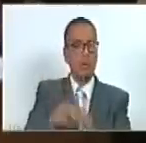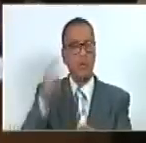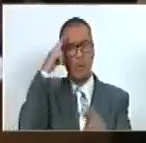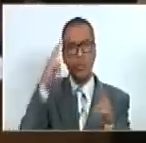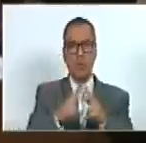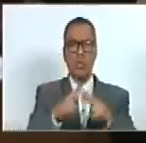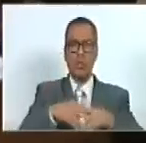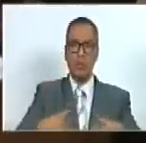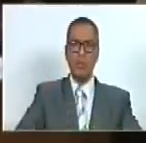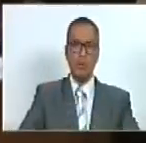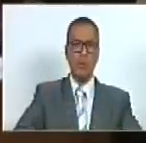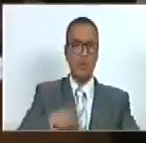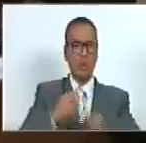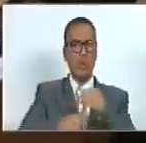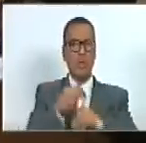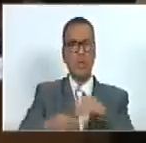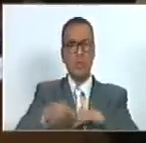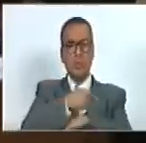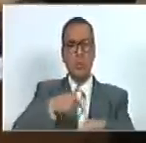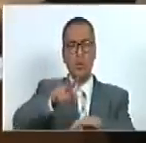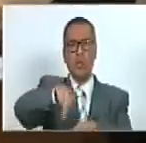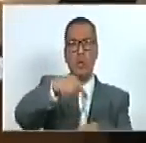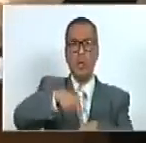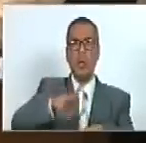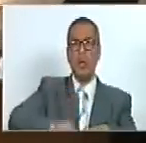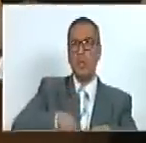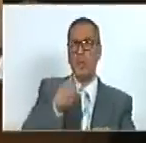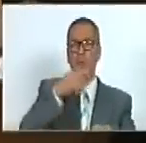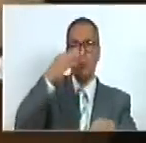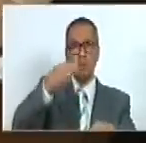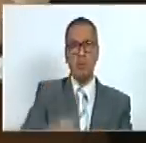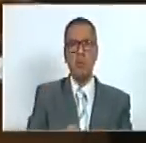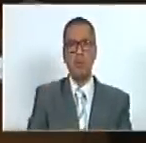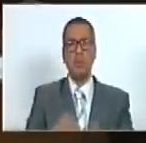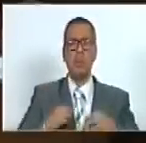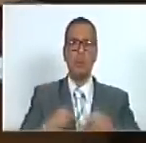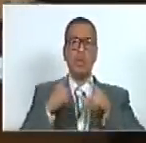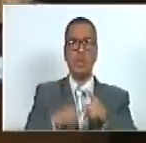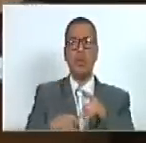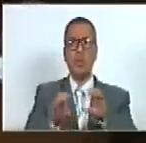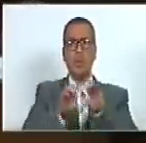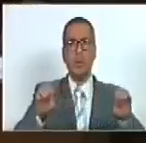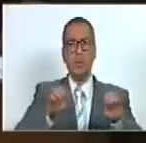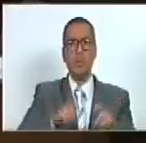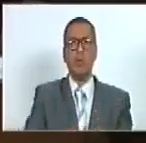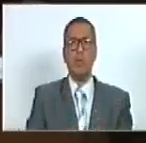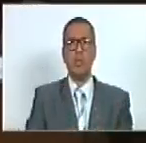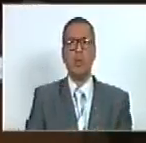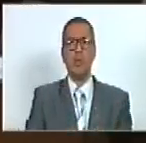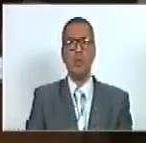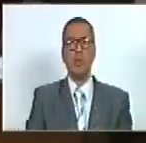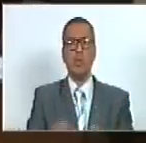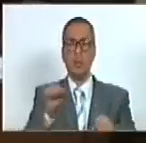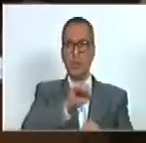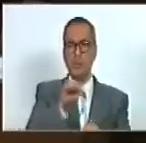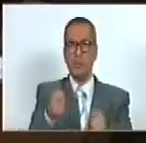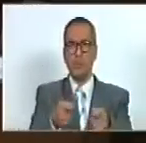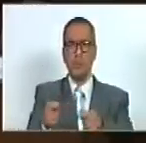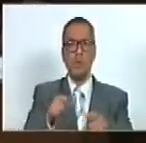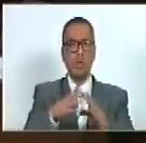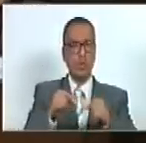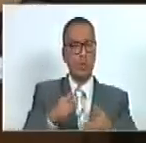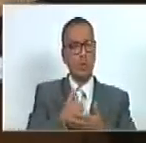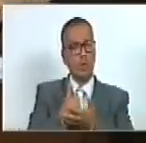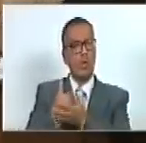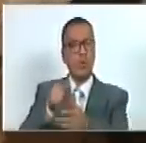el esfuerzo que hace el gobierno nacional para poder garantizar salud, educación, transporte y todos los